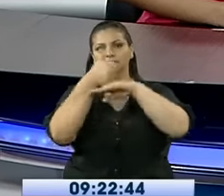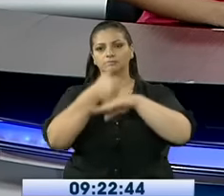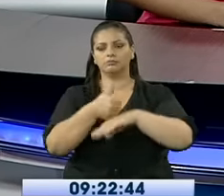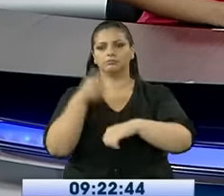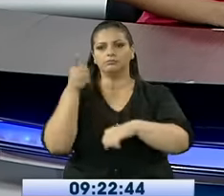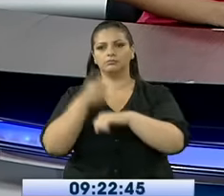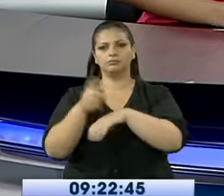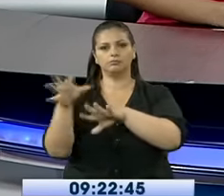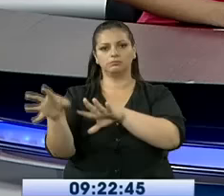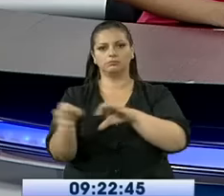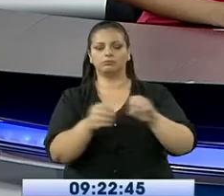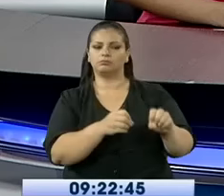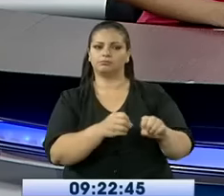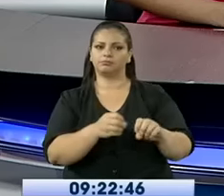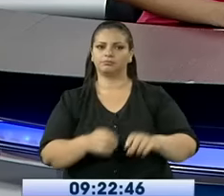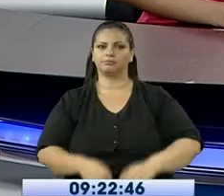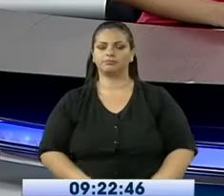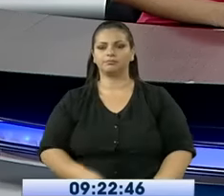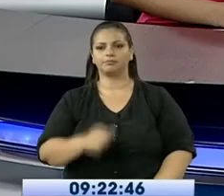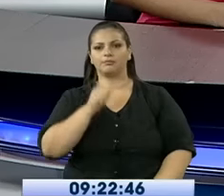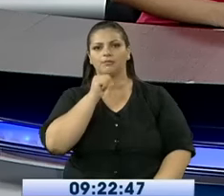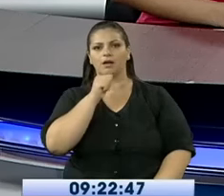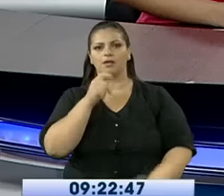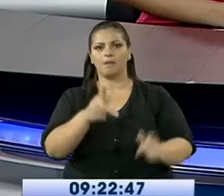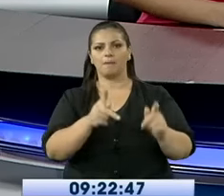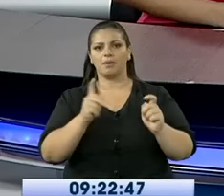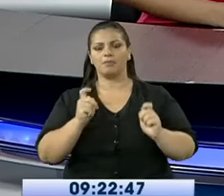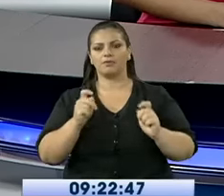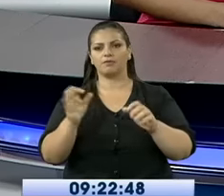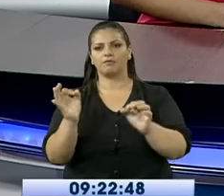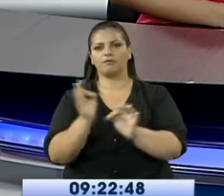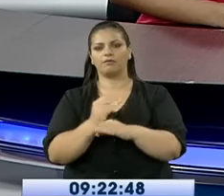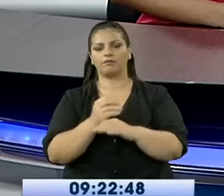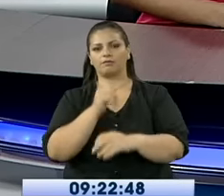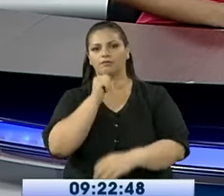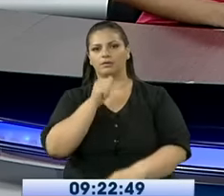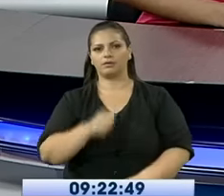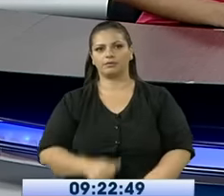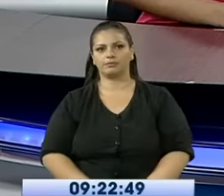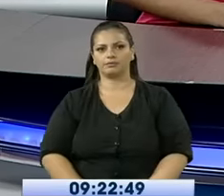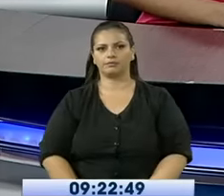pero sin permiso de funcionamiento, así que no funcionó la magia. Por supuesto. Veamos.